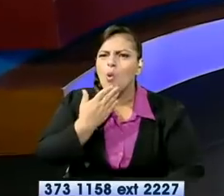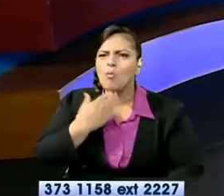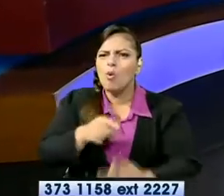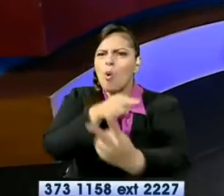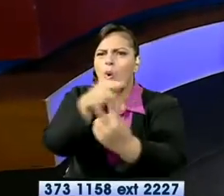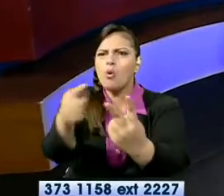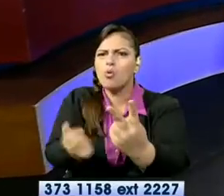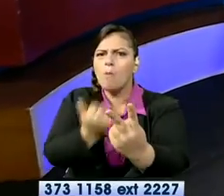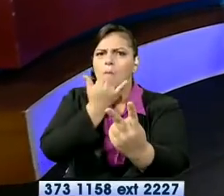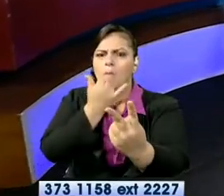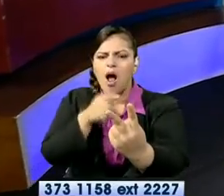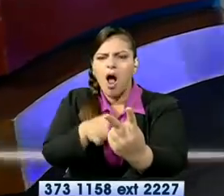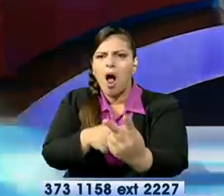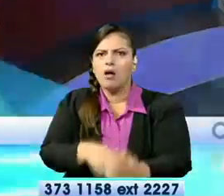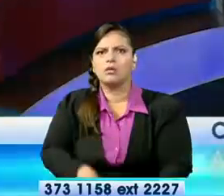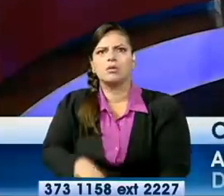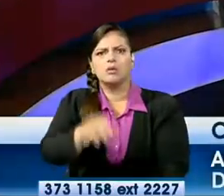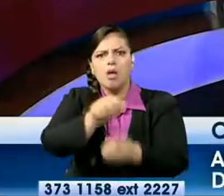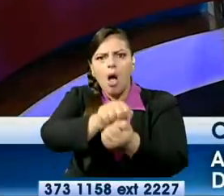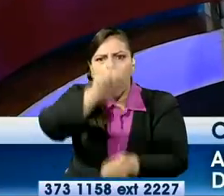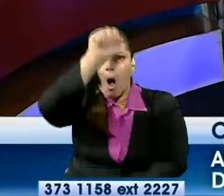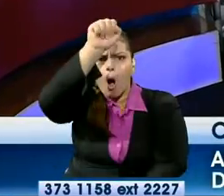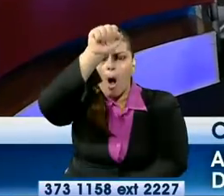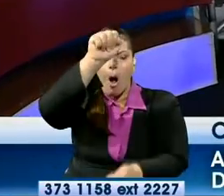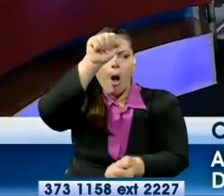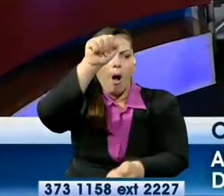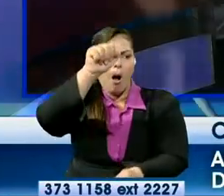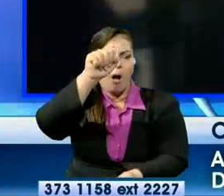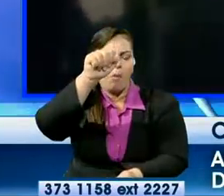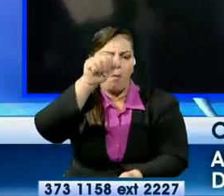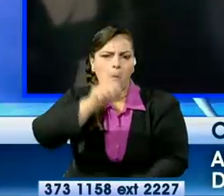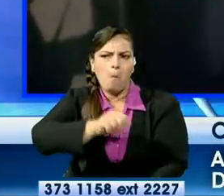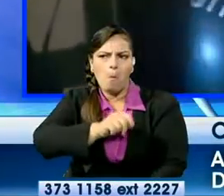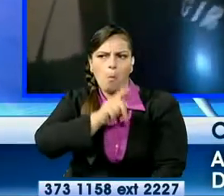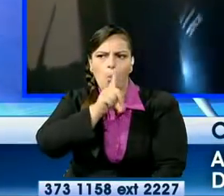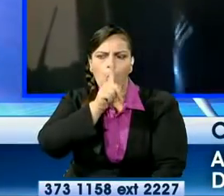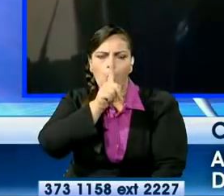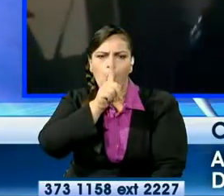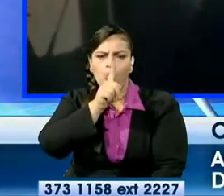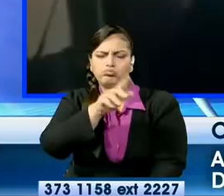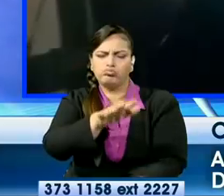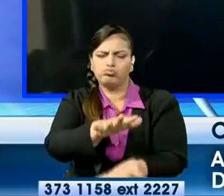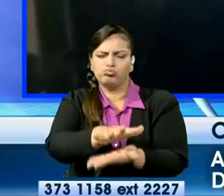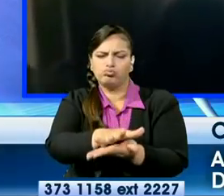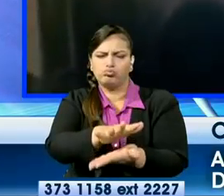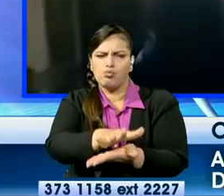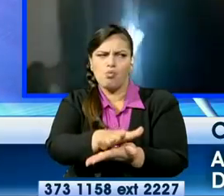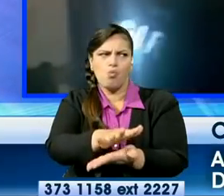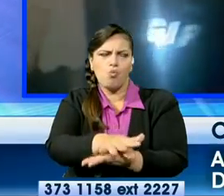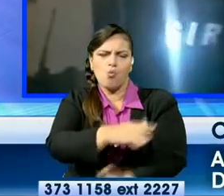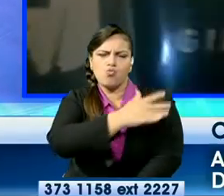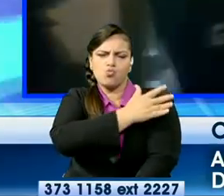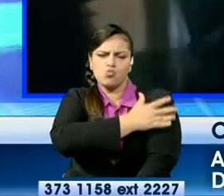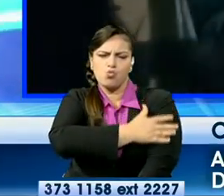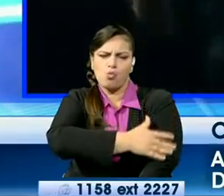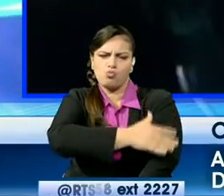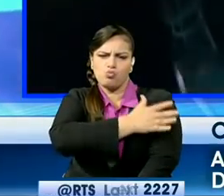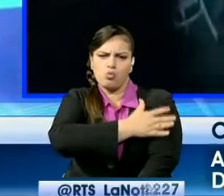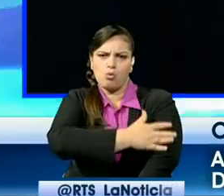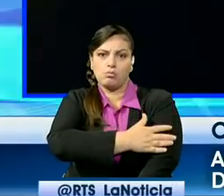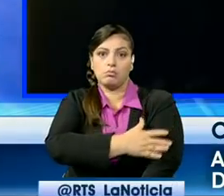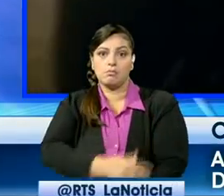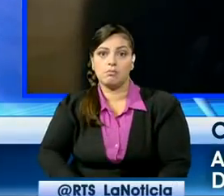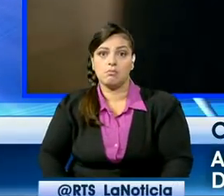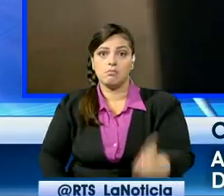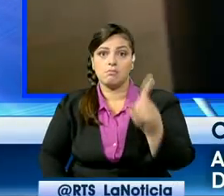una manzana podrida, pero nosotros la vamos a separar. Es decir, no hay aquello que se llama, o mal llamado espíritu de cuerpo, en donde, ay